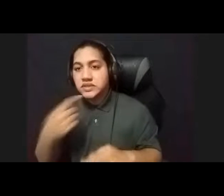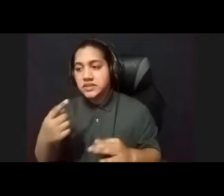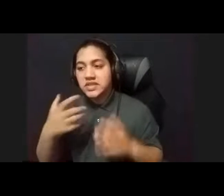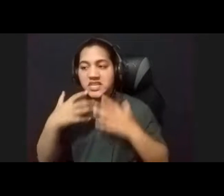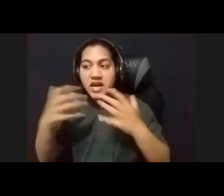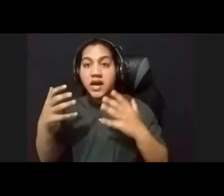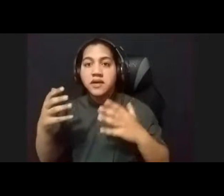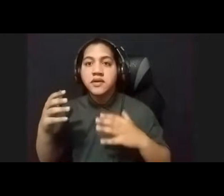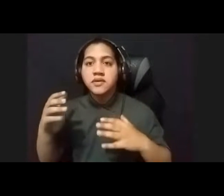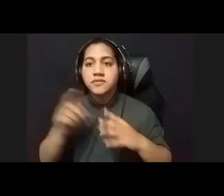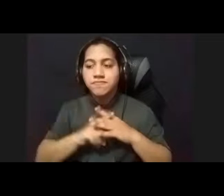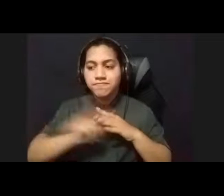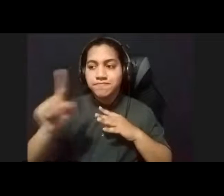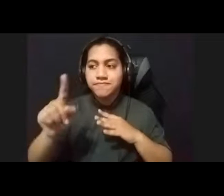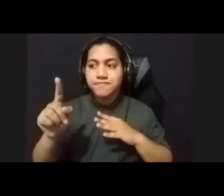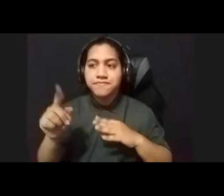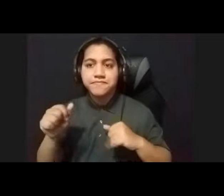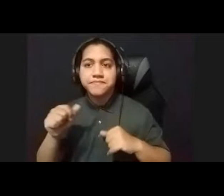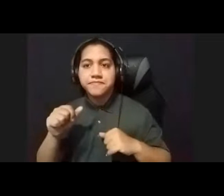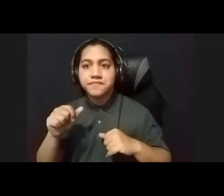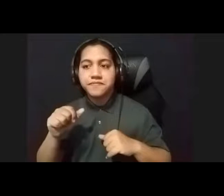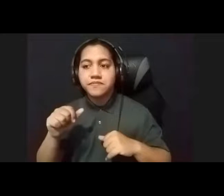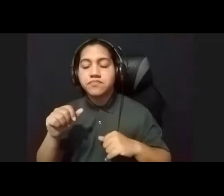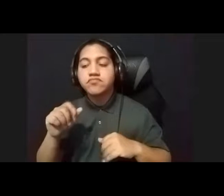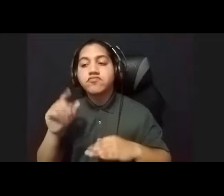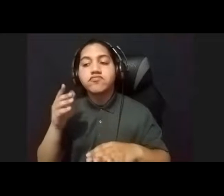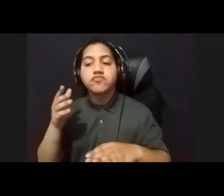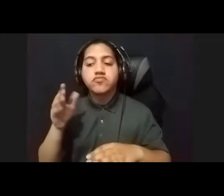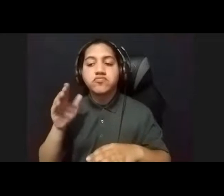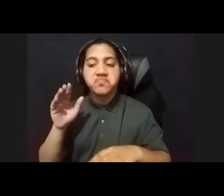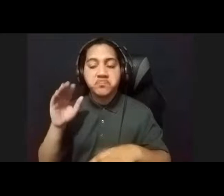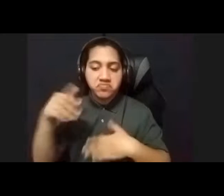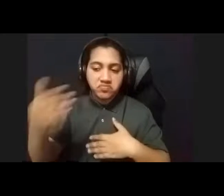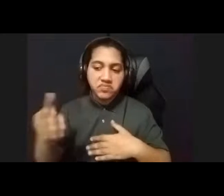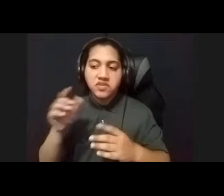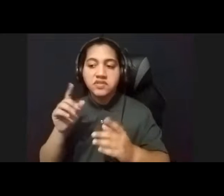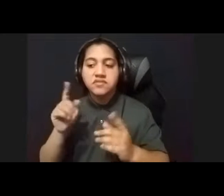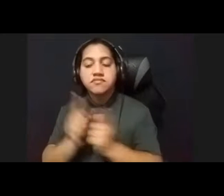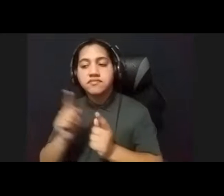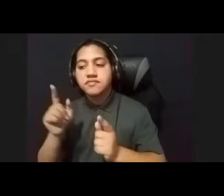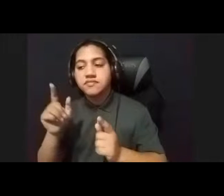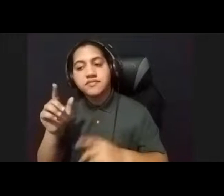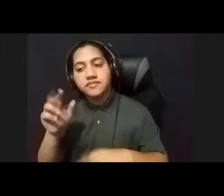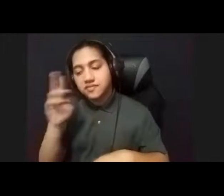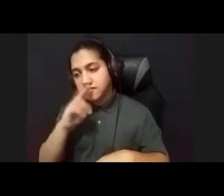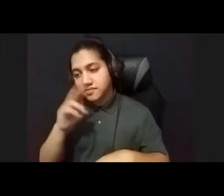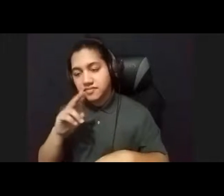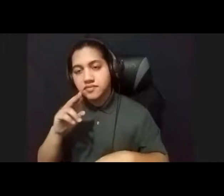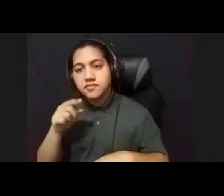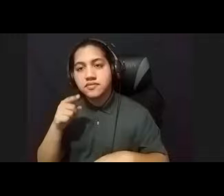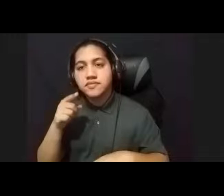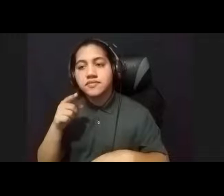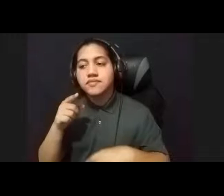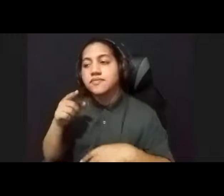salió corriendo. Más tarde se encontró con Ratón, quien le dijo, buenas tardes, tía sabandija, arropada por